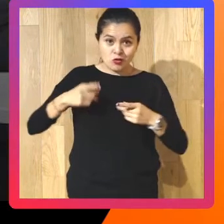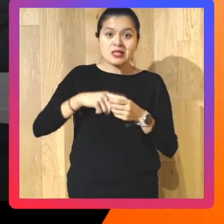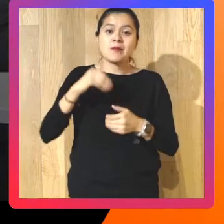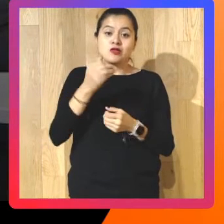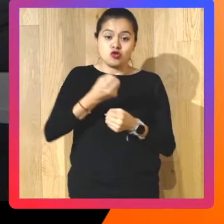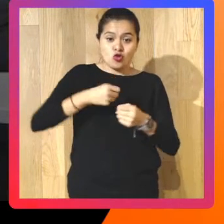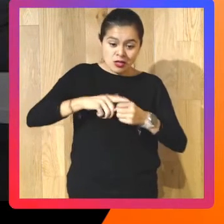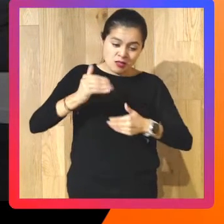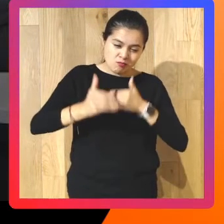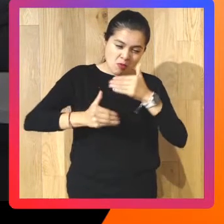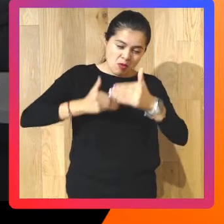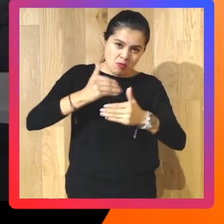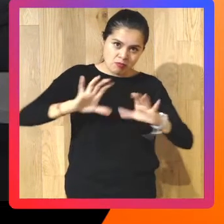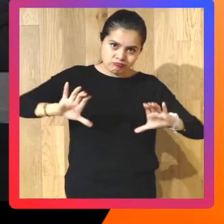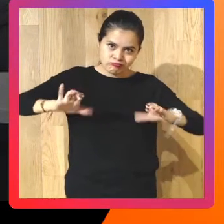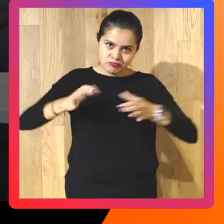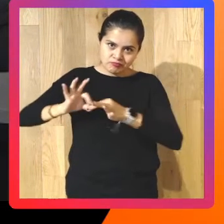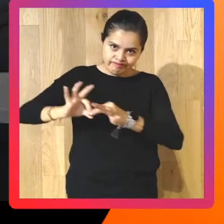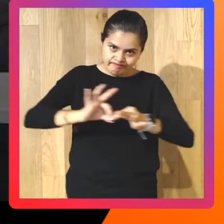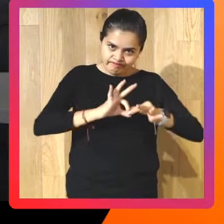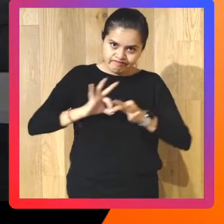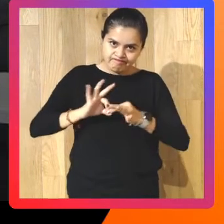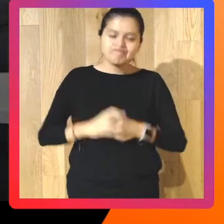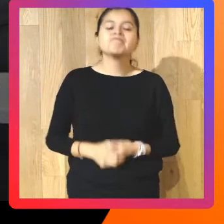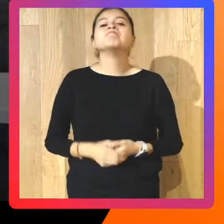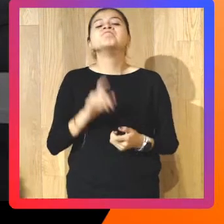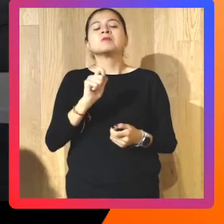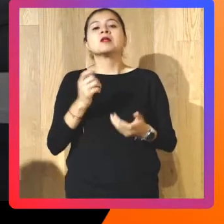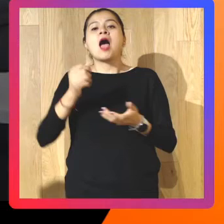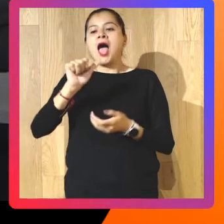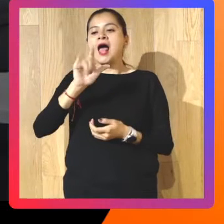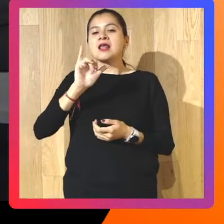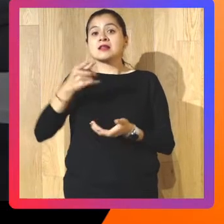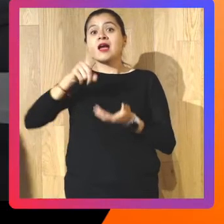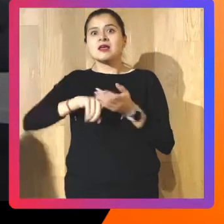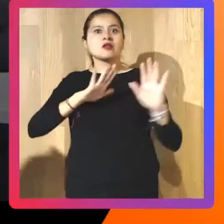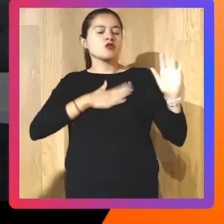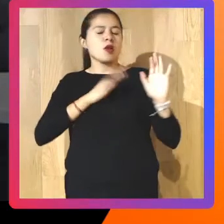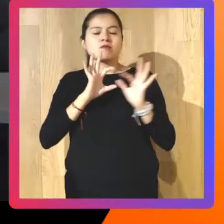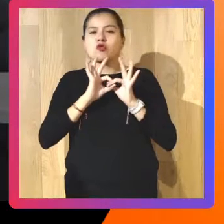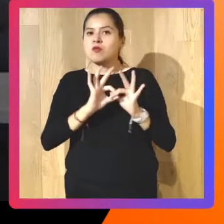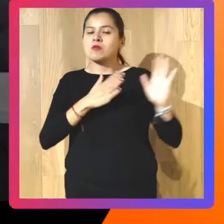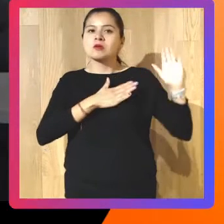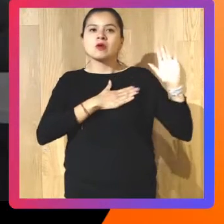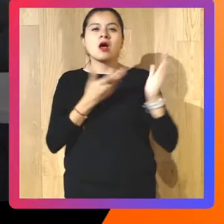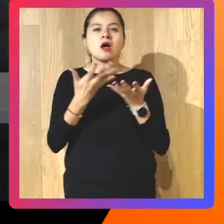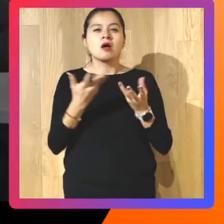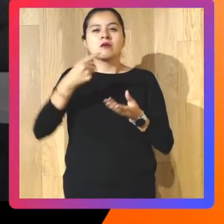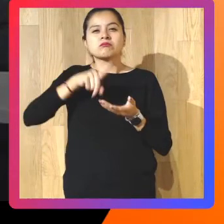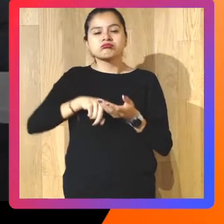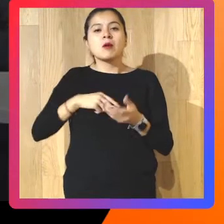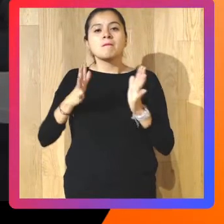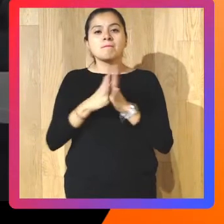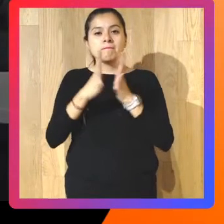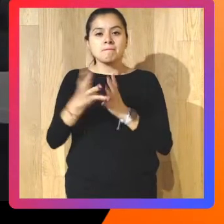en su conjunto. En Aliarse asumimos este reto y el compromiso de seguir comunicándonos e invitando a participar a esta